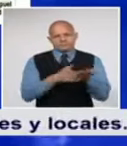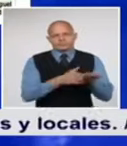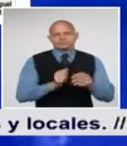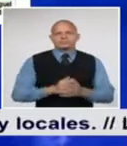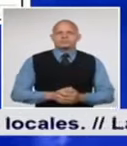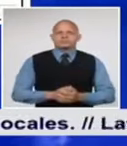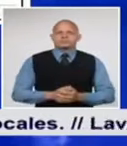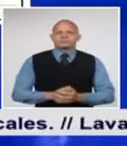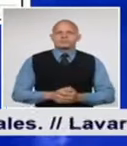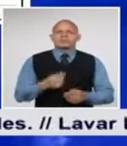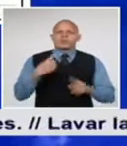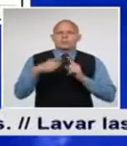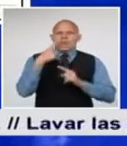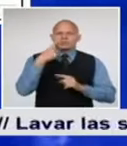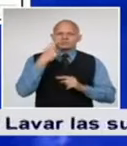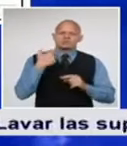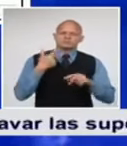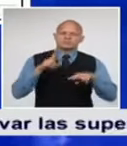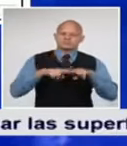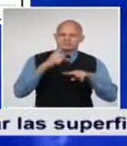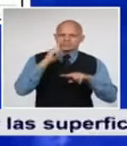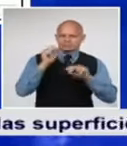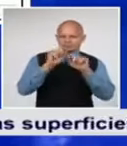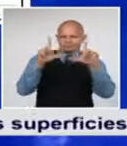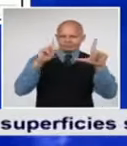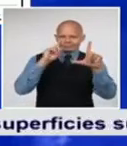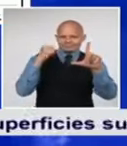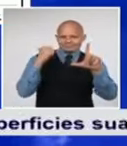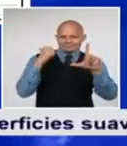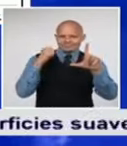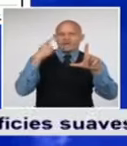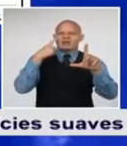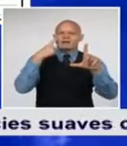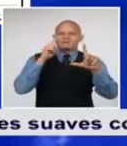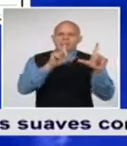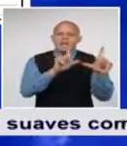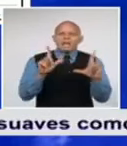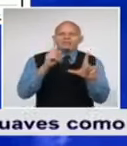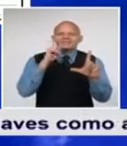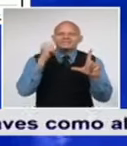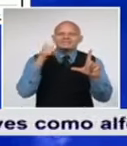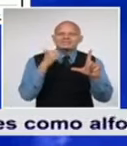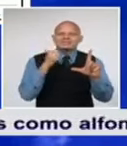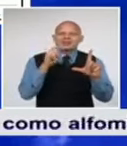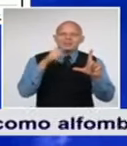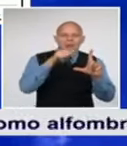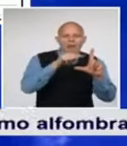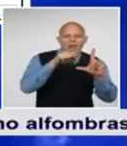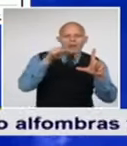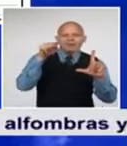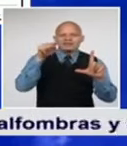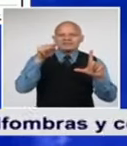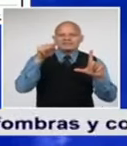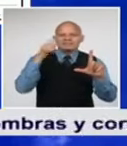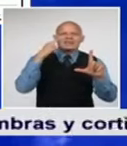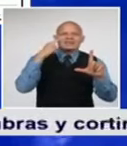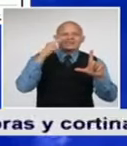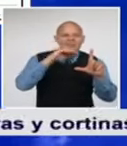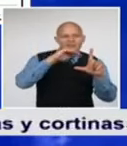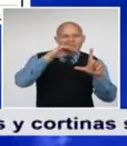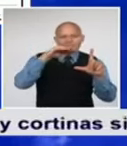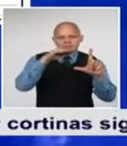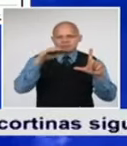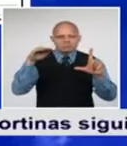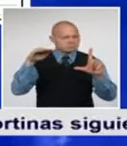tienen su gráfico, su curva, incremento, realmente todavía no se ha logrado un control